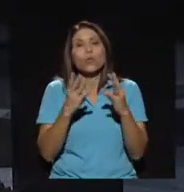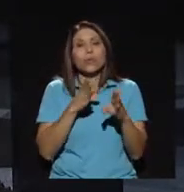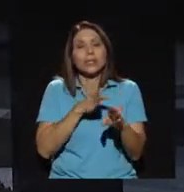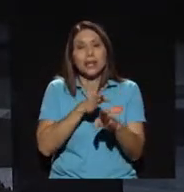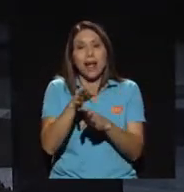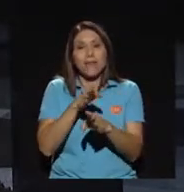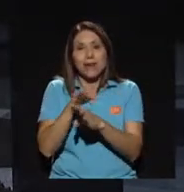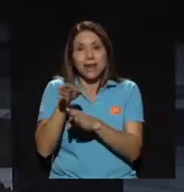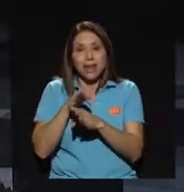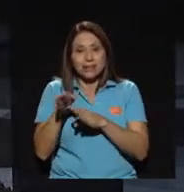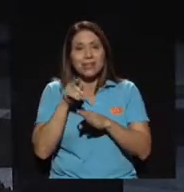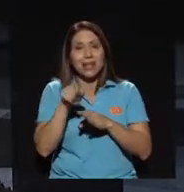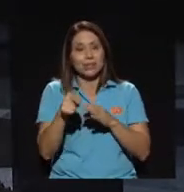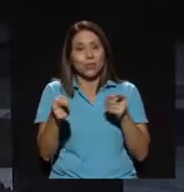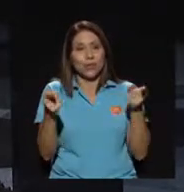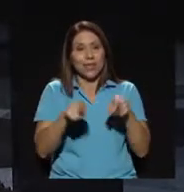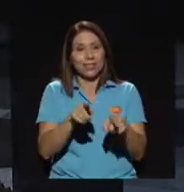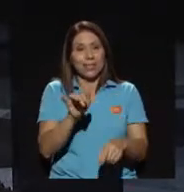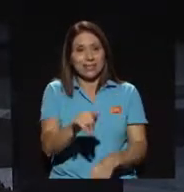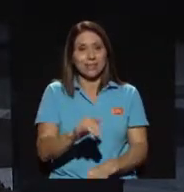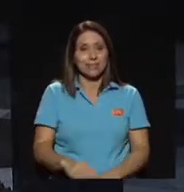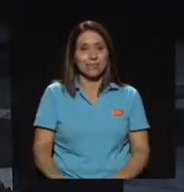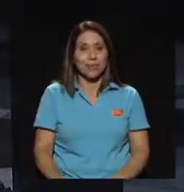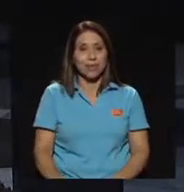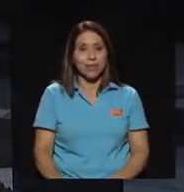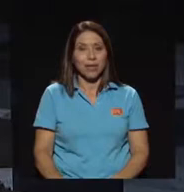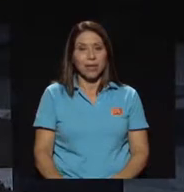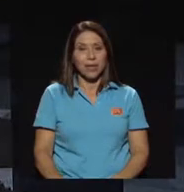eso es así. La facultad